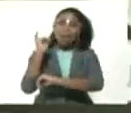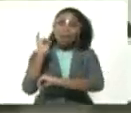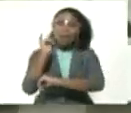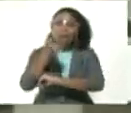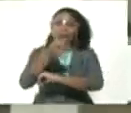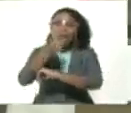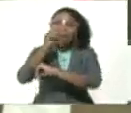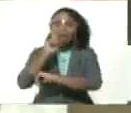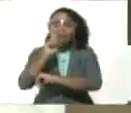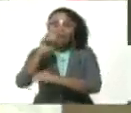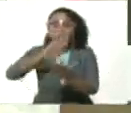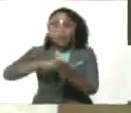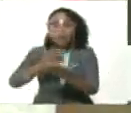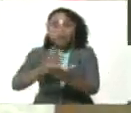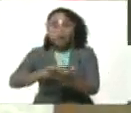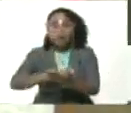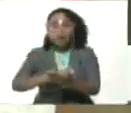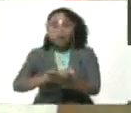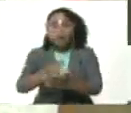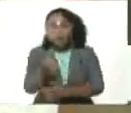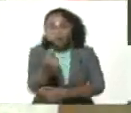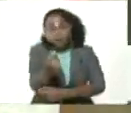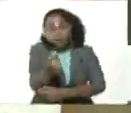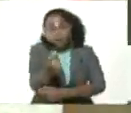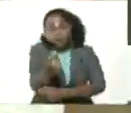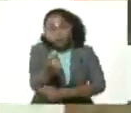café tostado en grano,